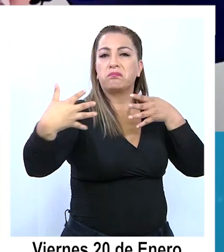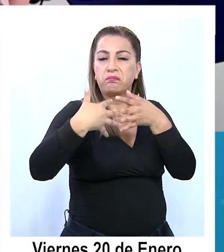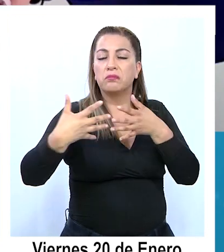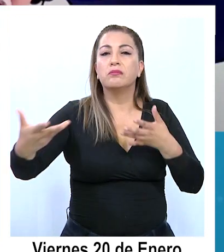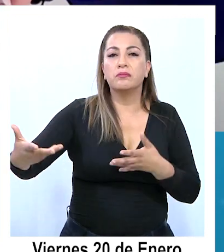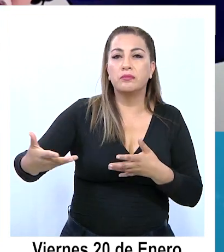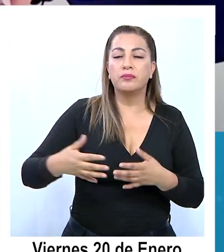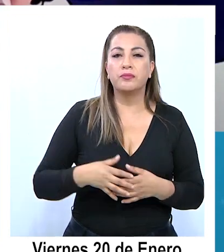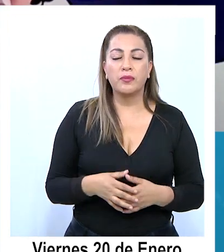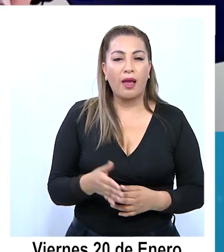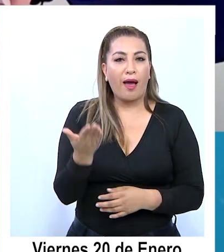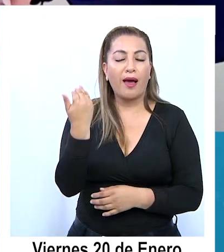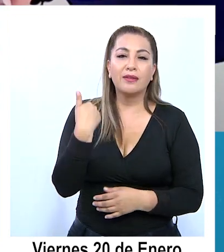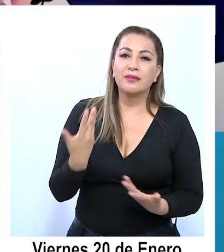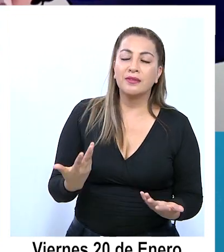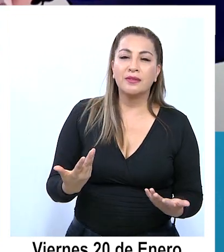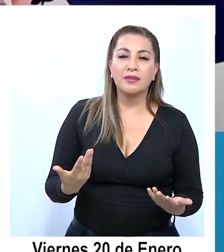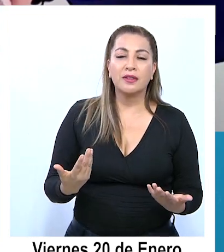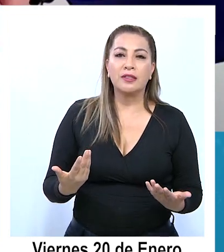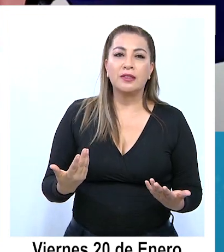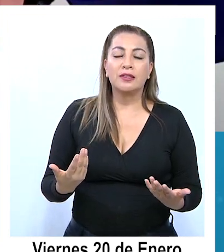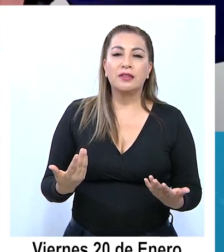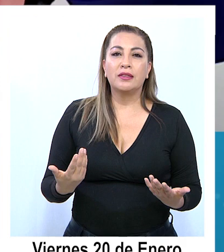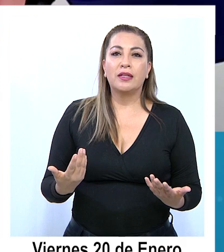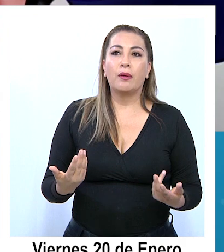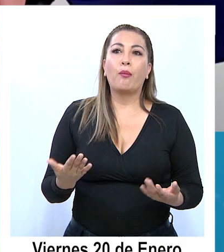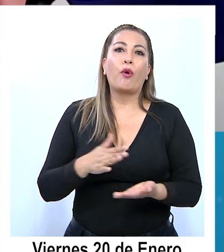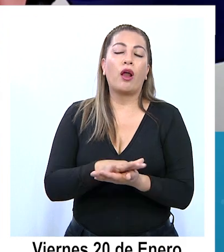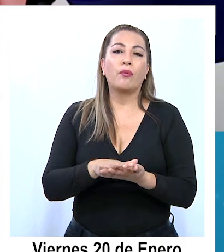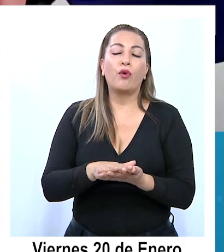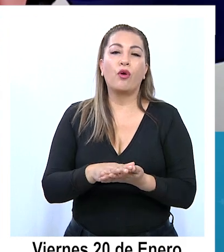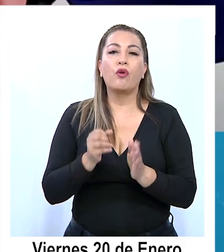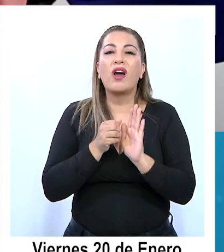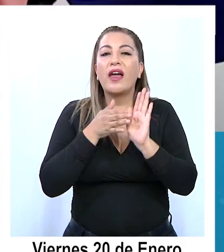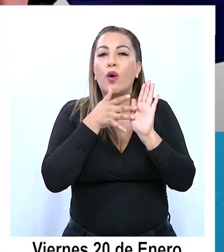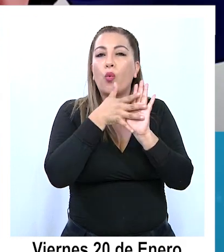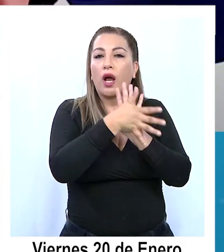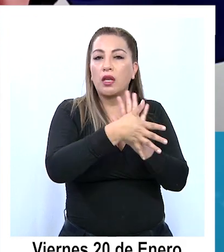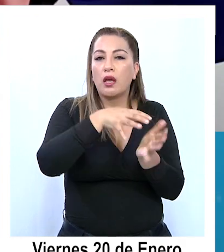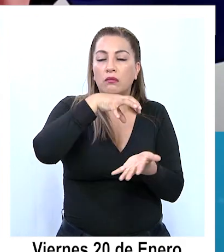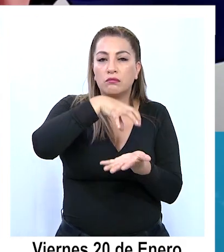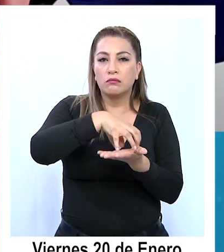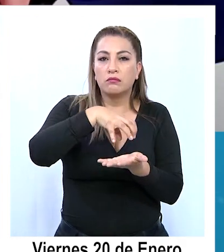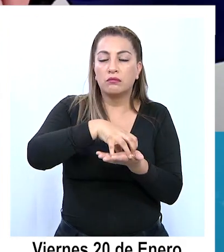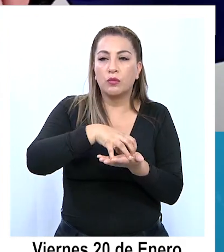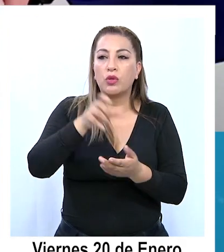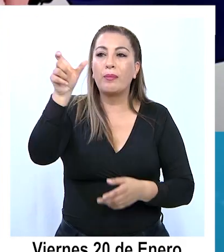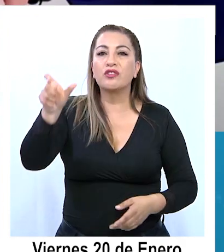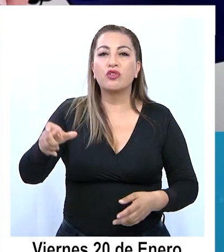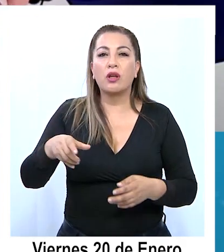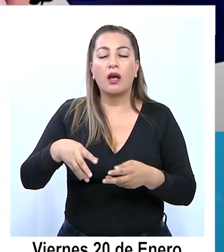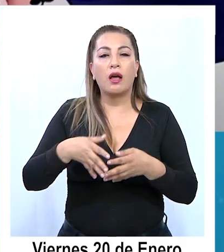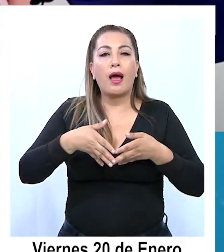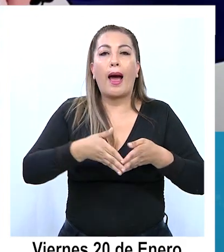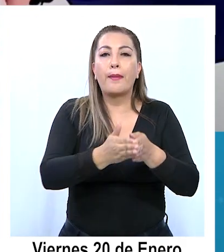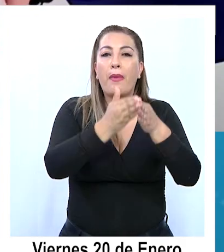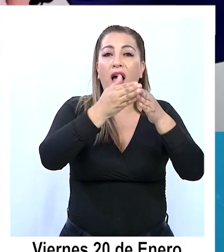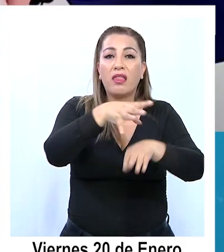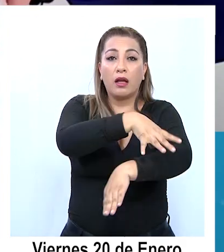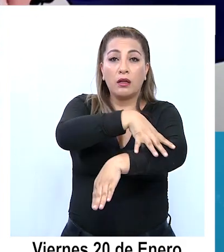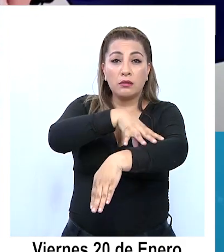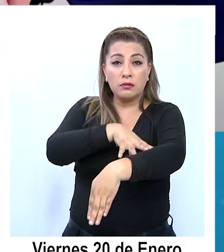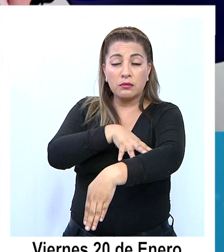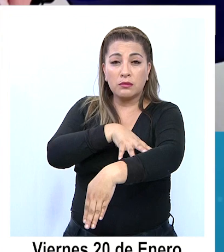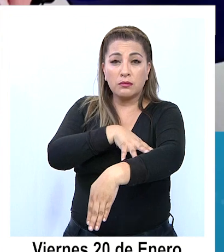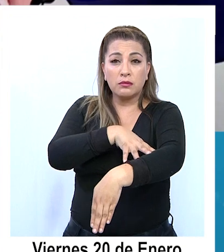¿no es cierto? Lo han vivido en la Araucanía con un cabo de la Armada, ¿no es cierto? Que